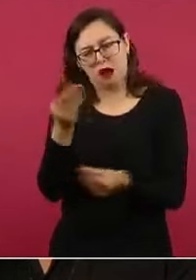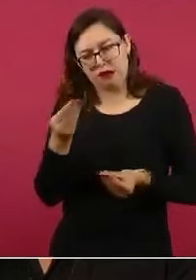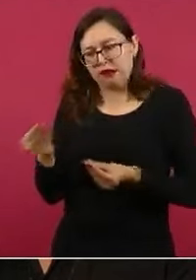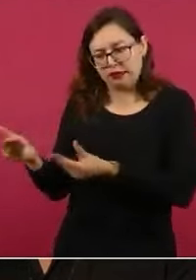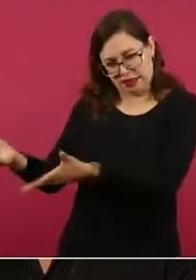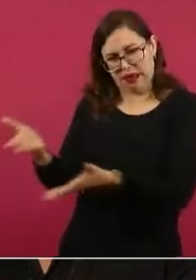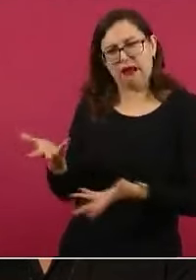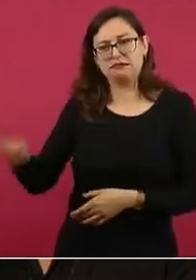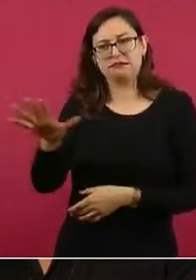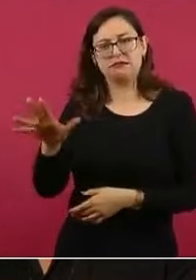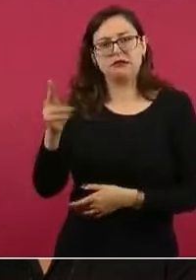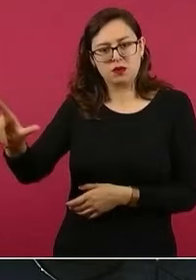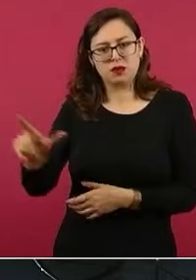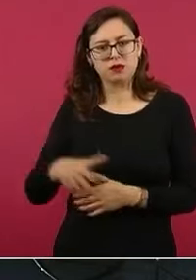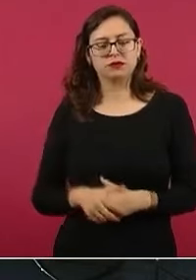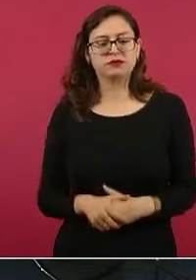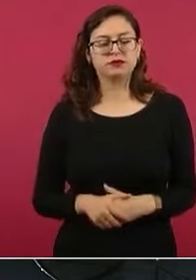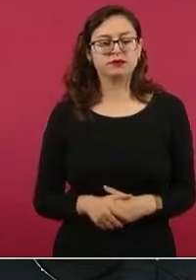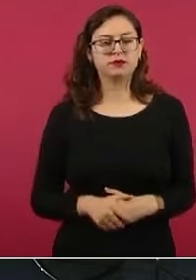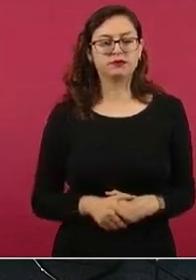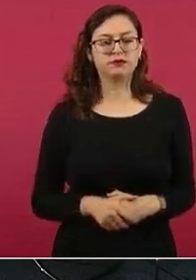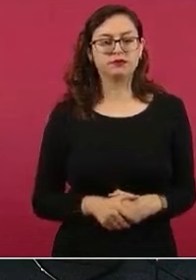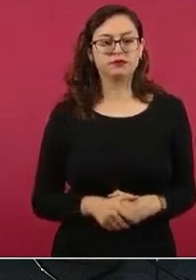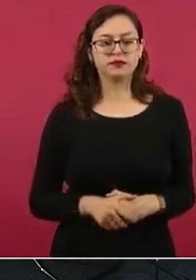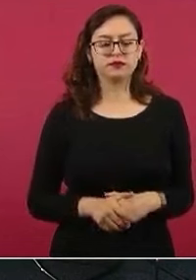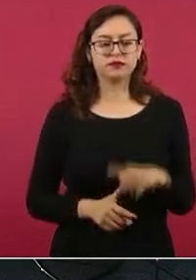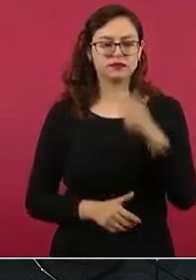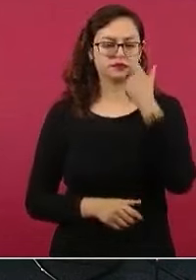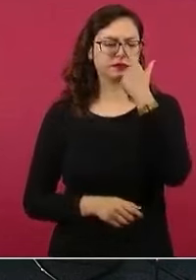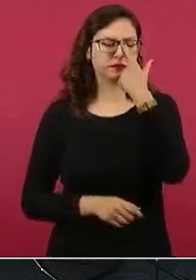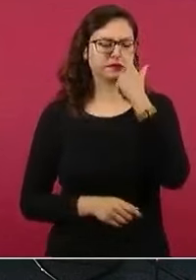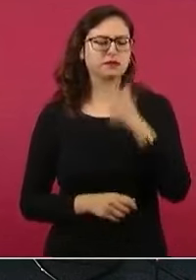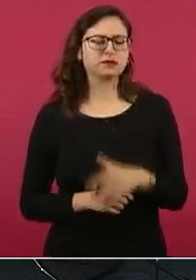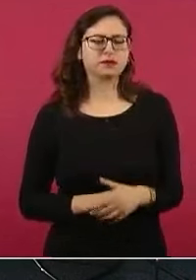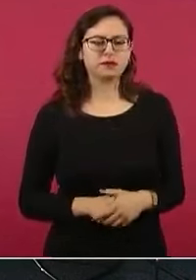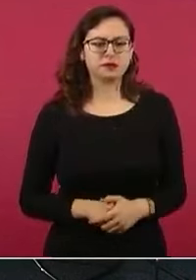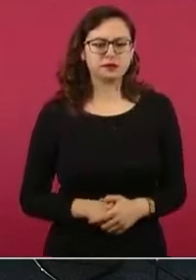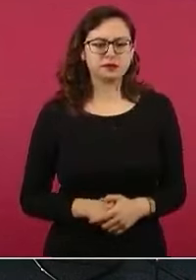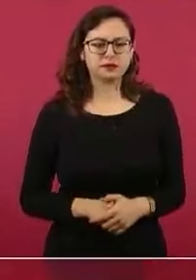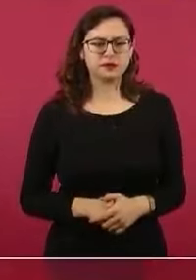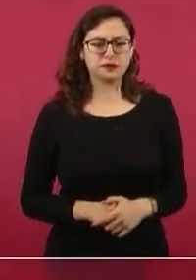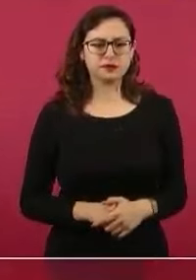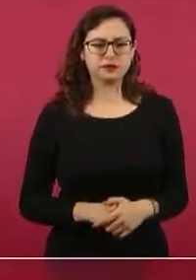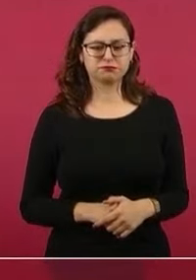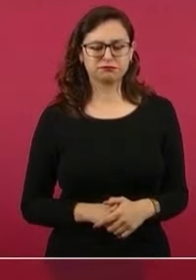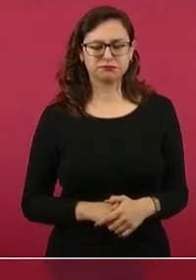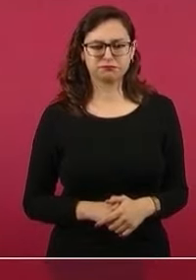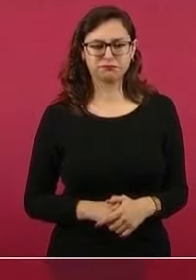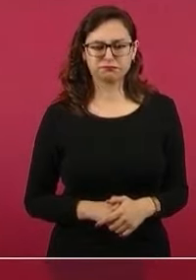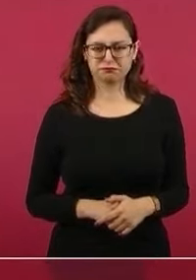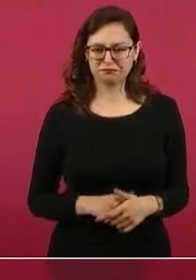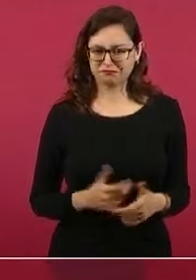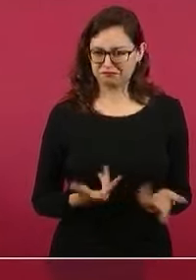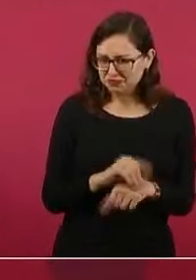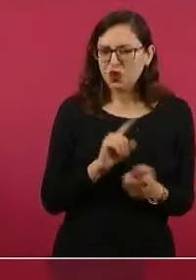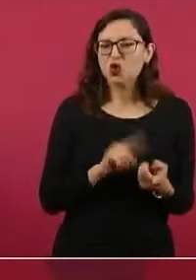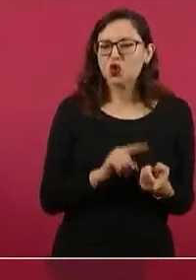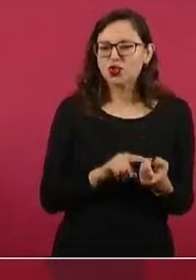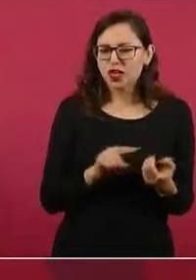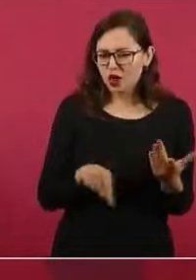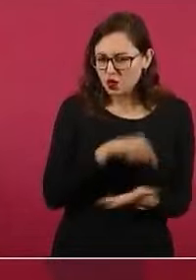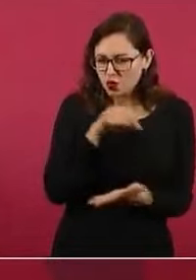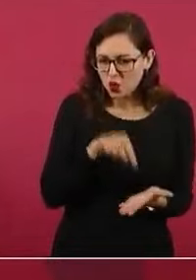los hermanos de Nuevo León? Sí, nada más que hay que ver dónde están las concesiones,